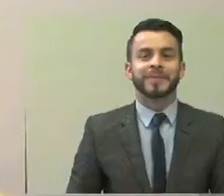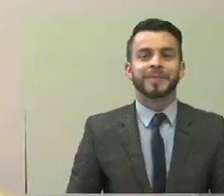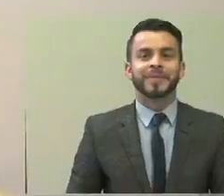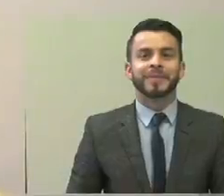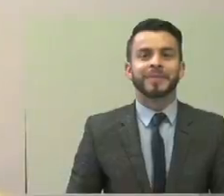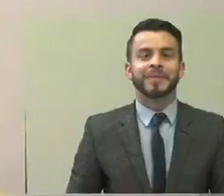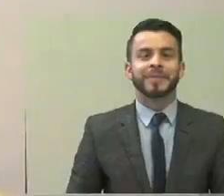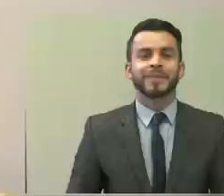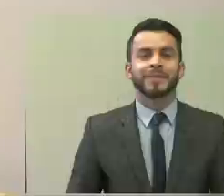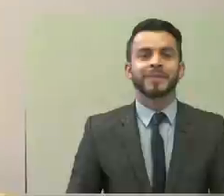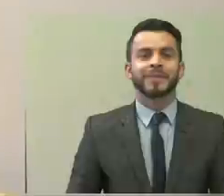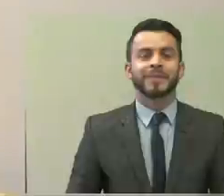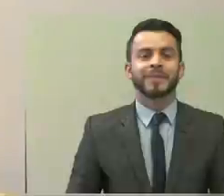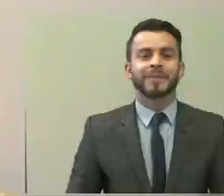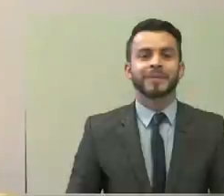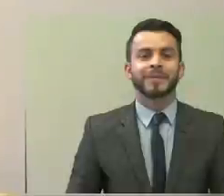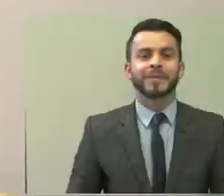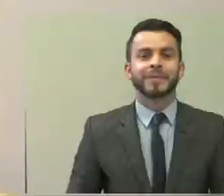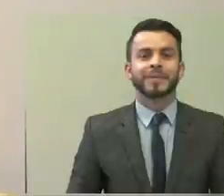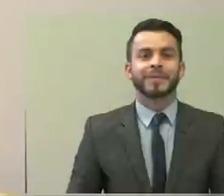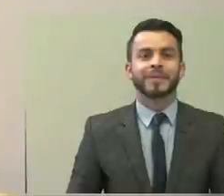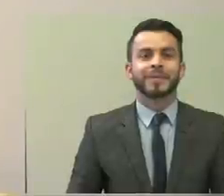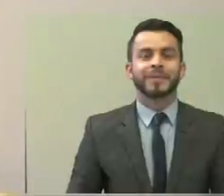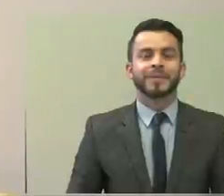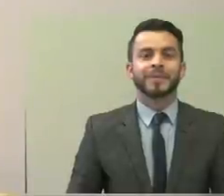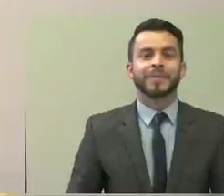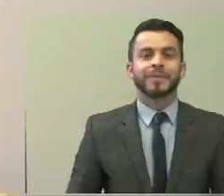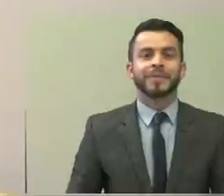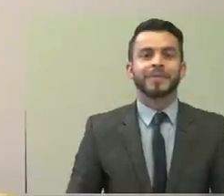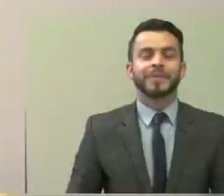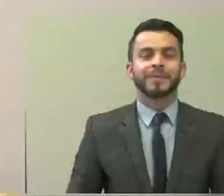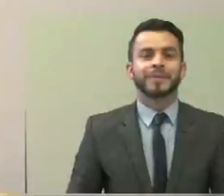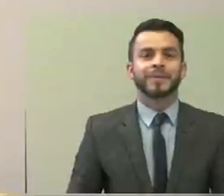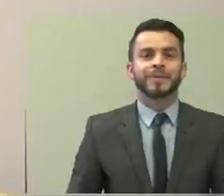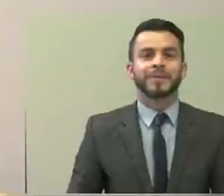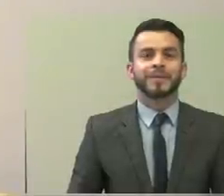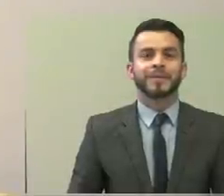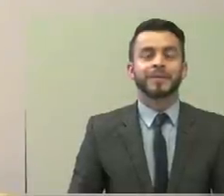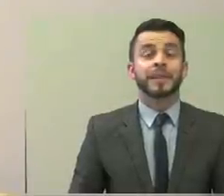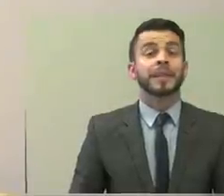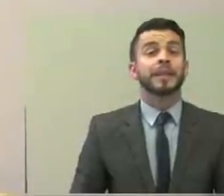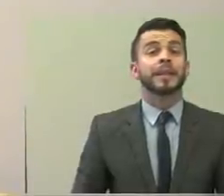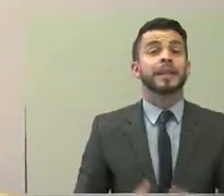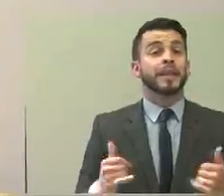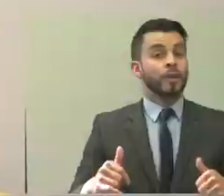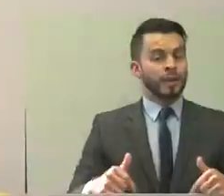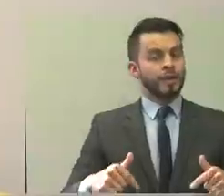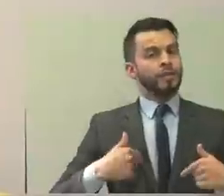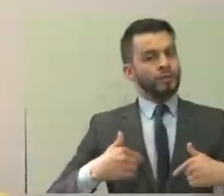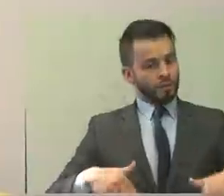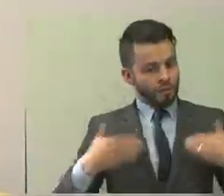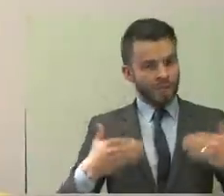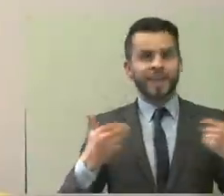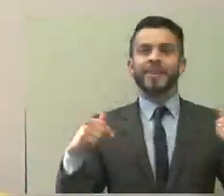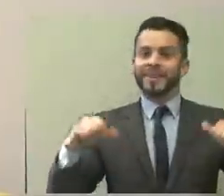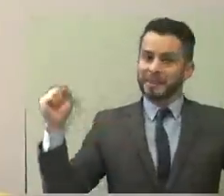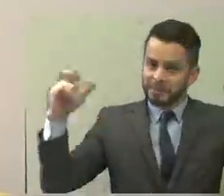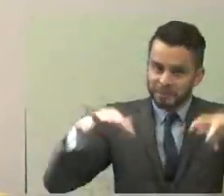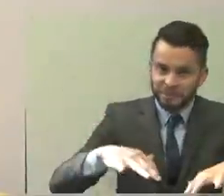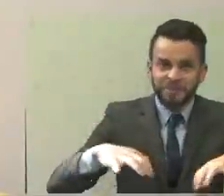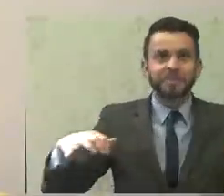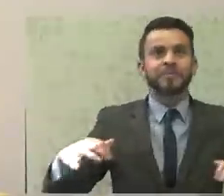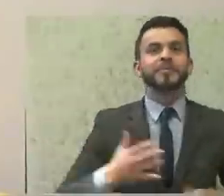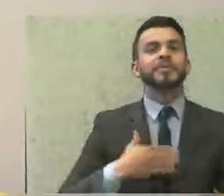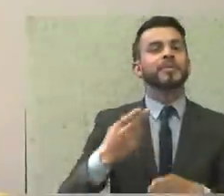Buenos días, bogotanos. Me da mucho placer poder participar en este evento y compartir este espacio con ustedes. Yo soy